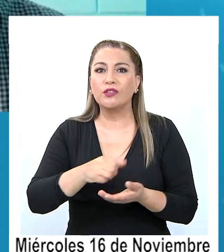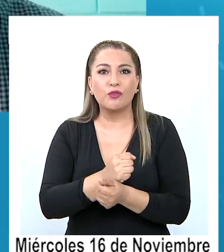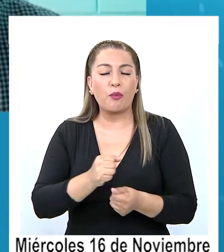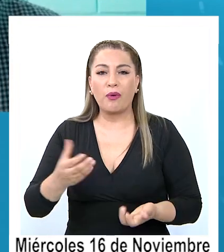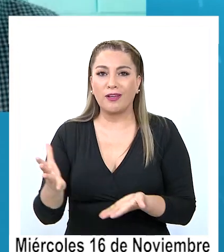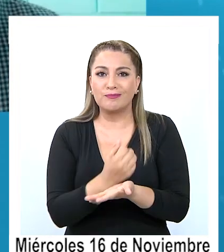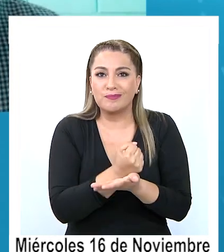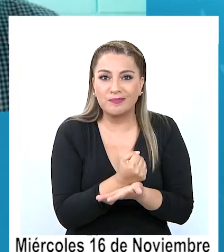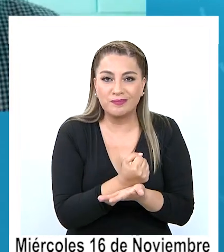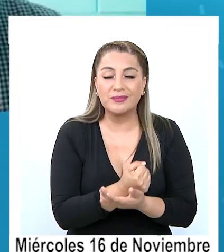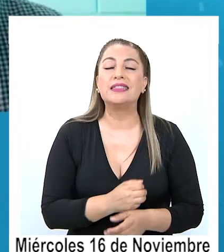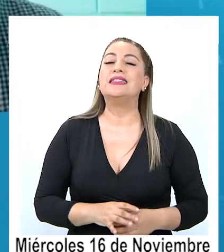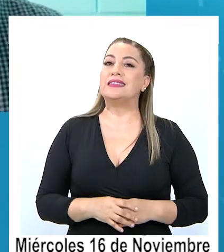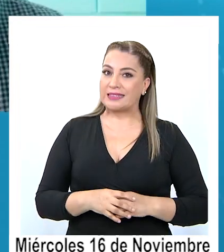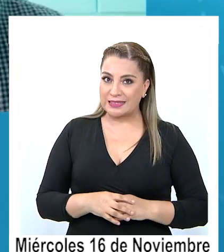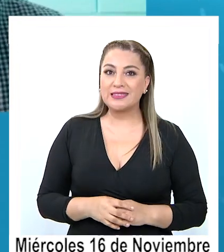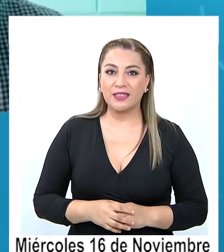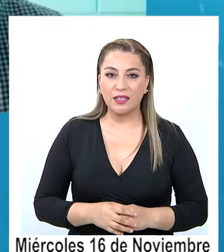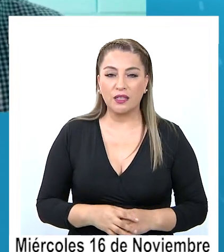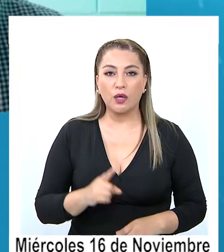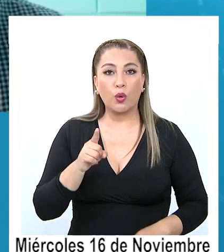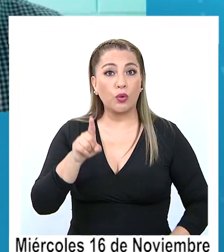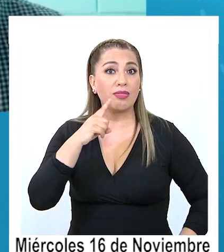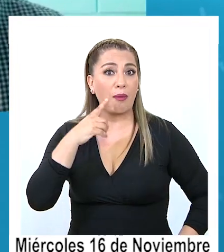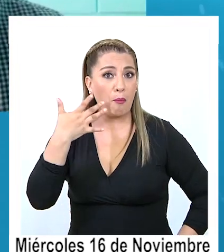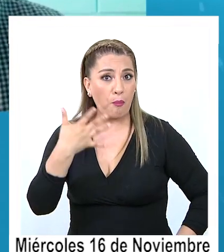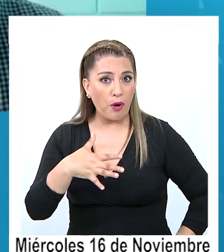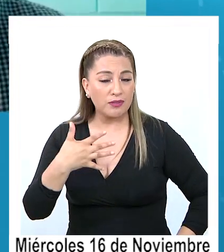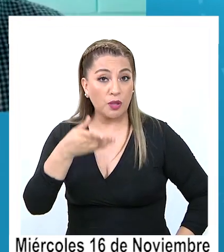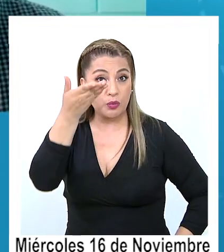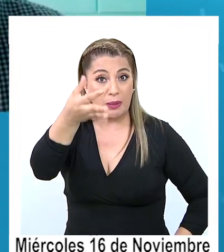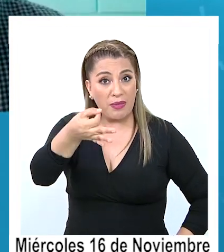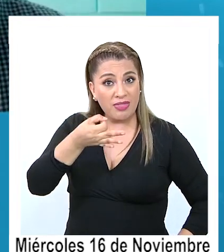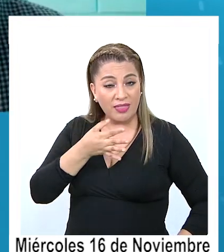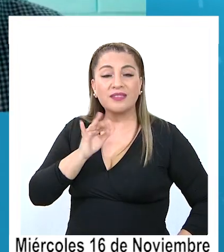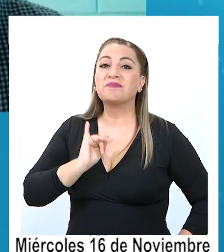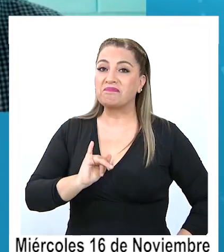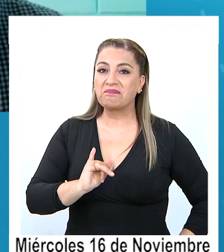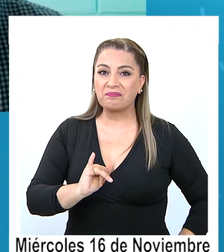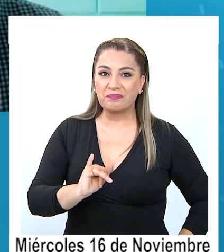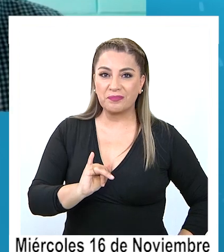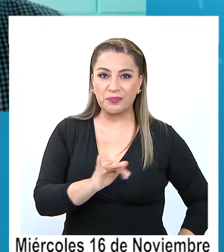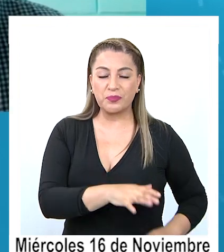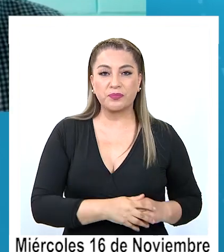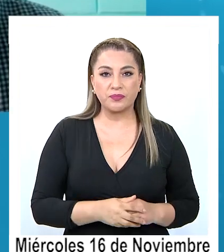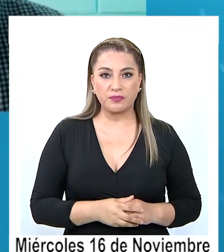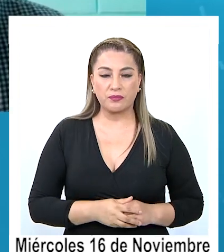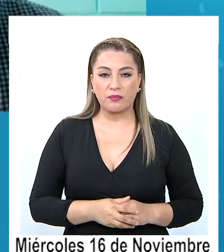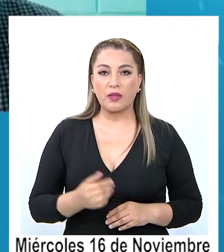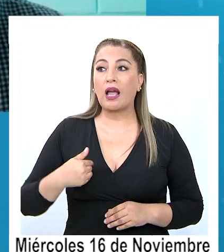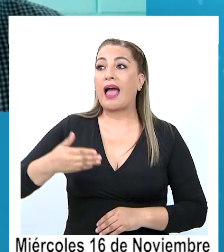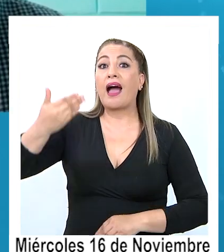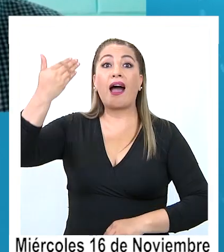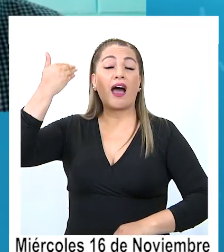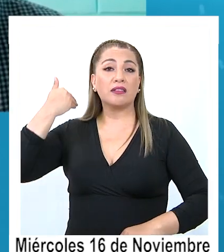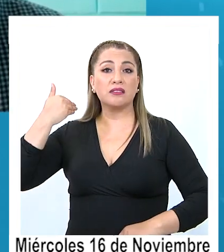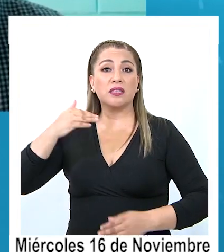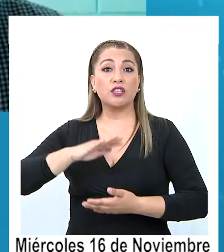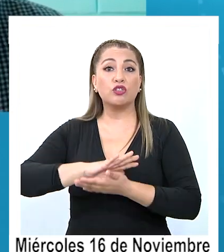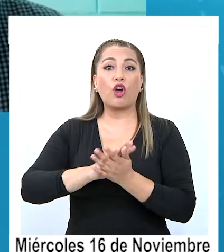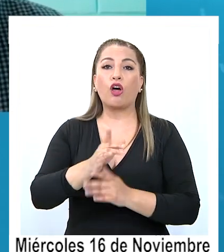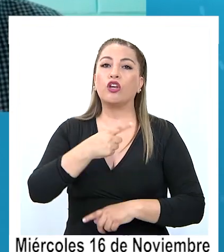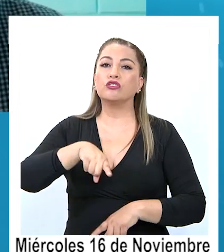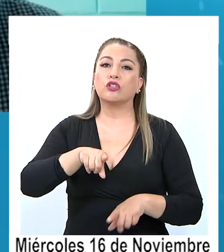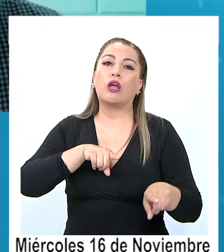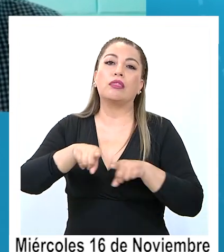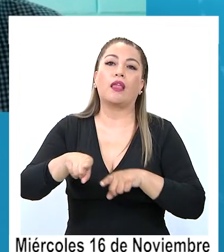cosas. Exacto. Una de las cosas importantes, como bien señala usted, es que antes había que solicitar todas estas medidas, que